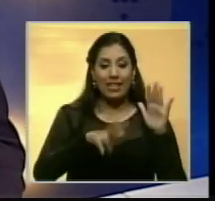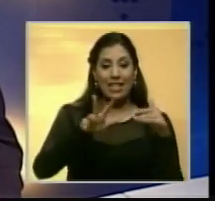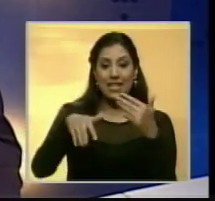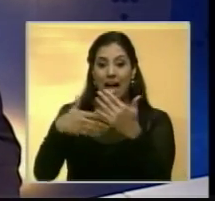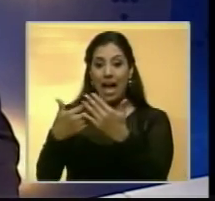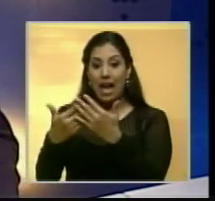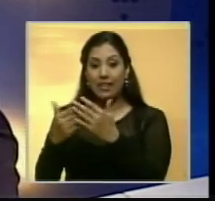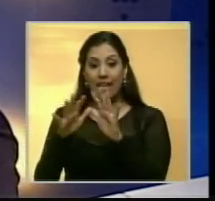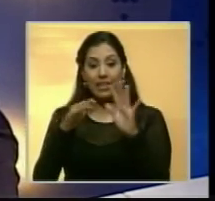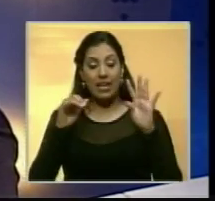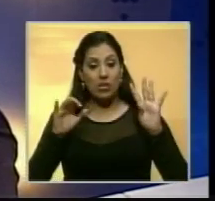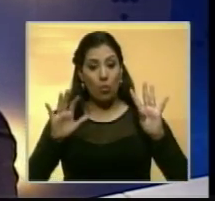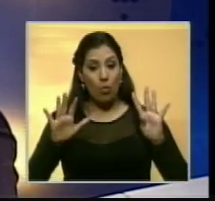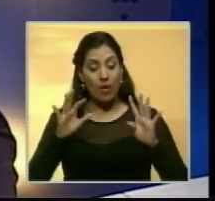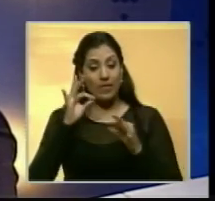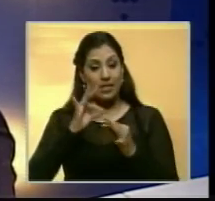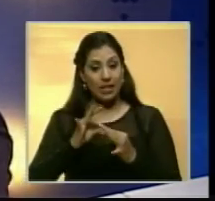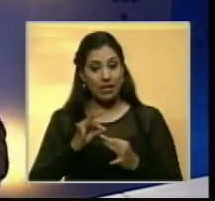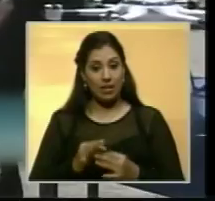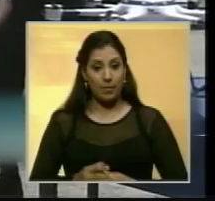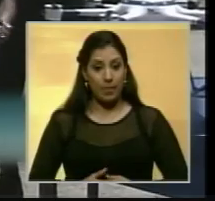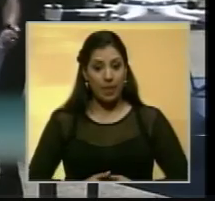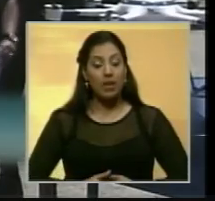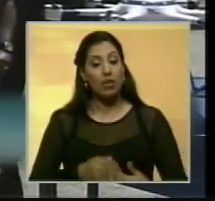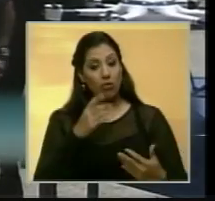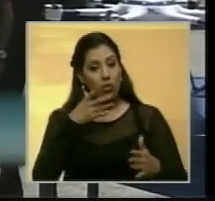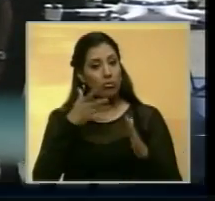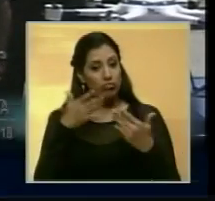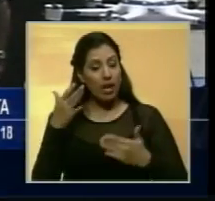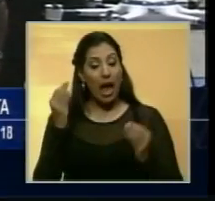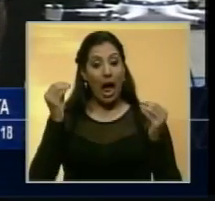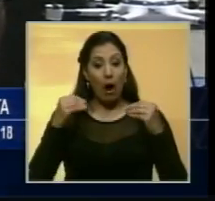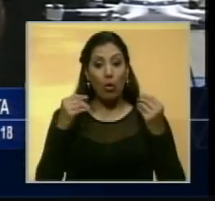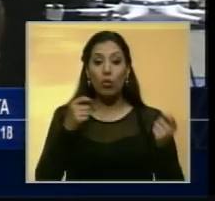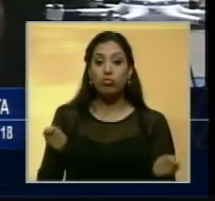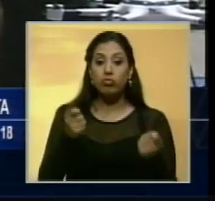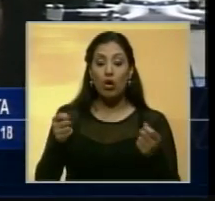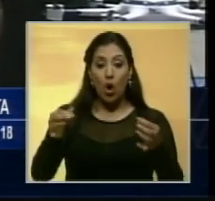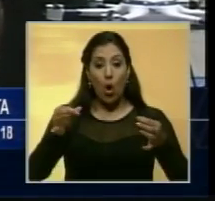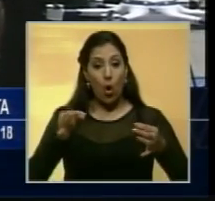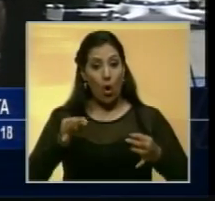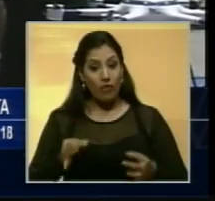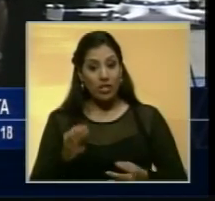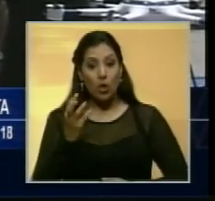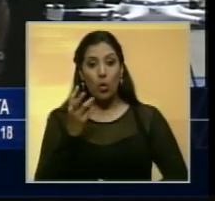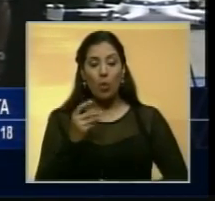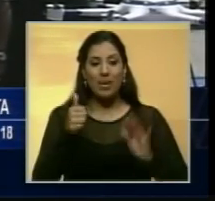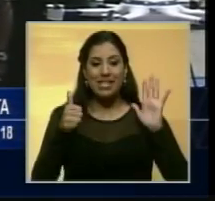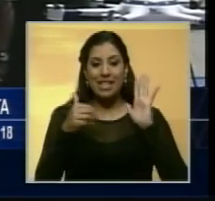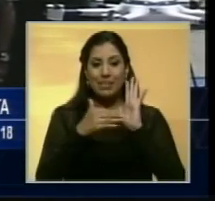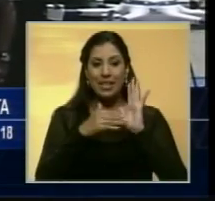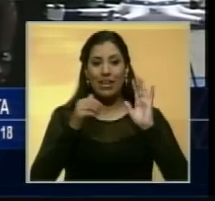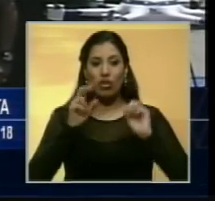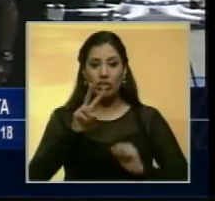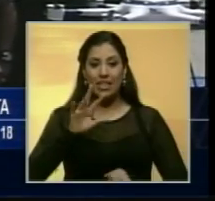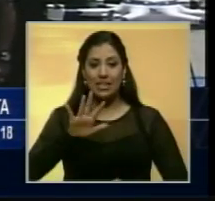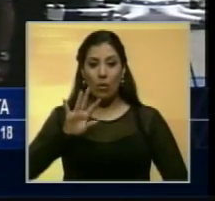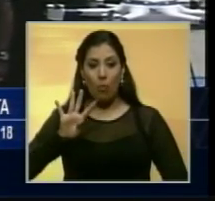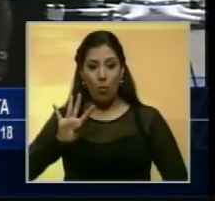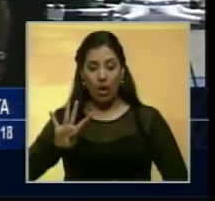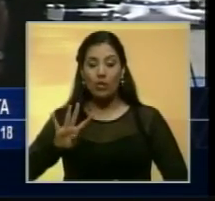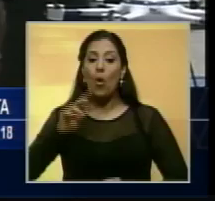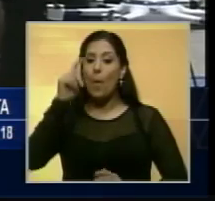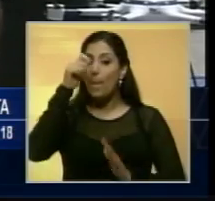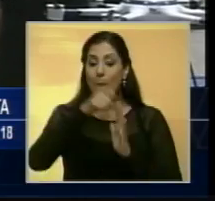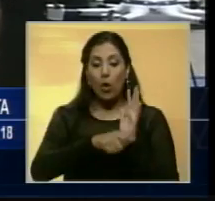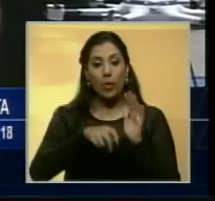13 al 19 de septiembre. Reverol informó que, de acuerdo a lo publicado en Gaceta Oficial número 6254, se